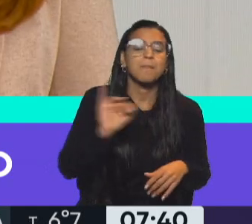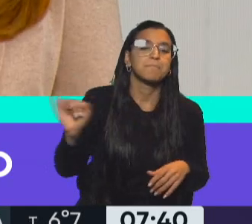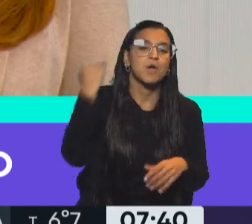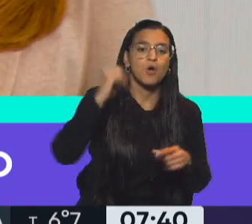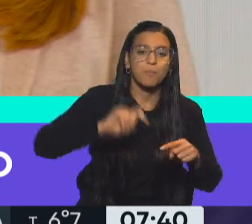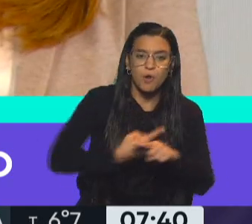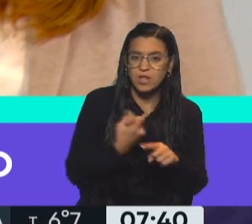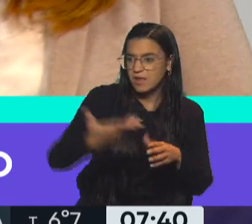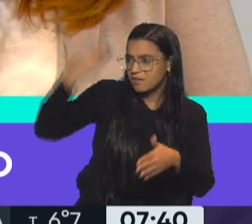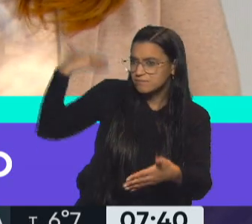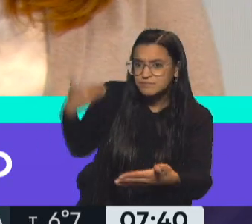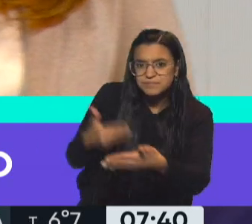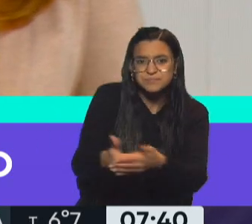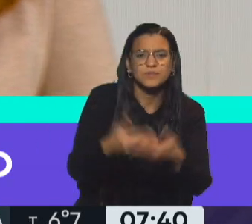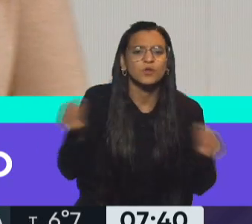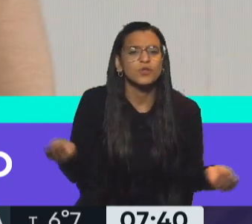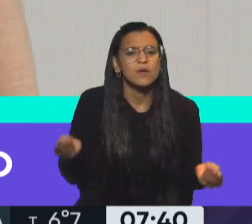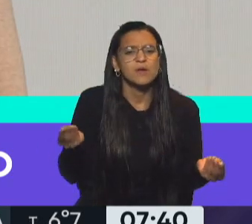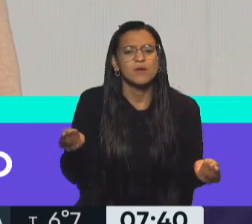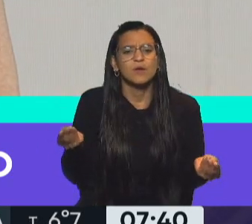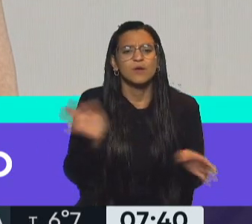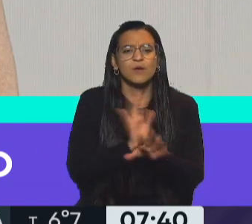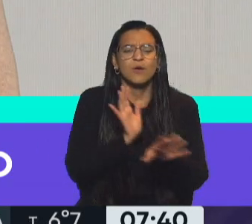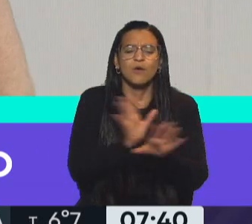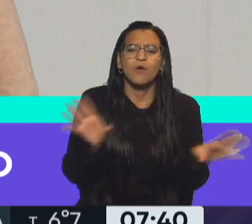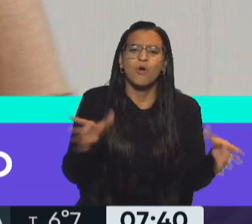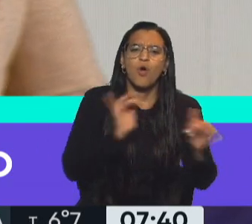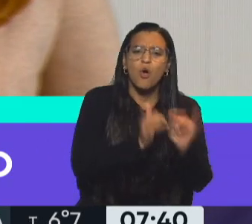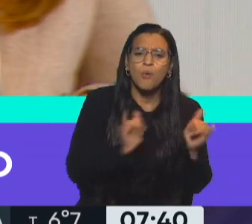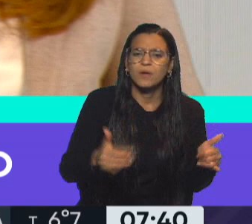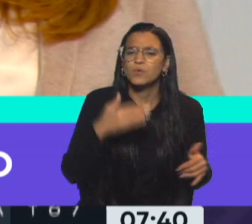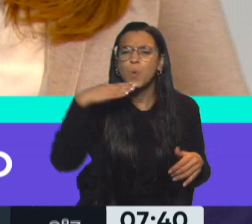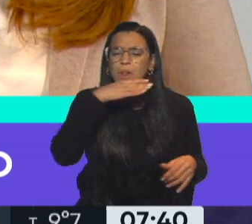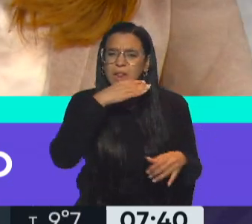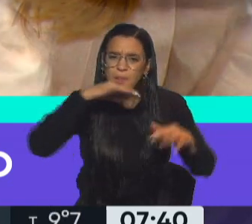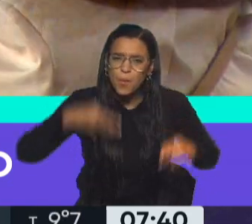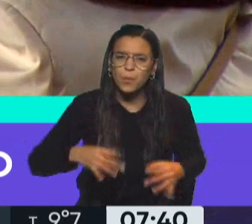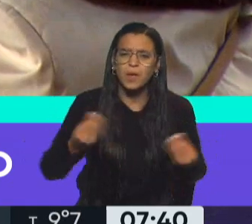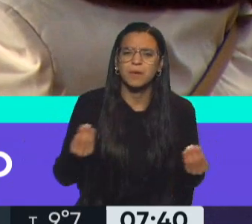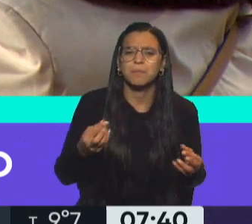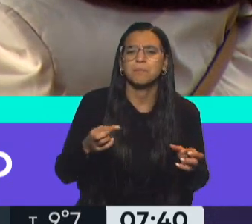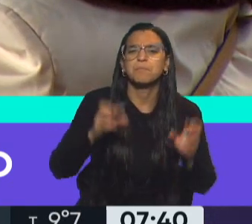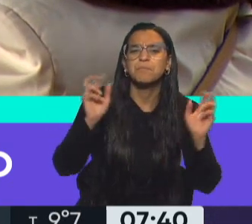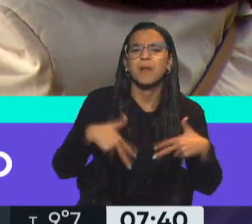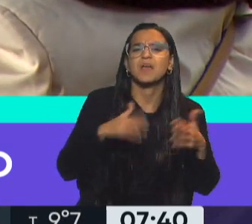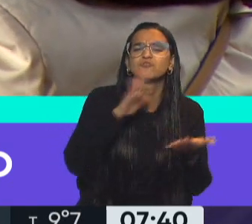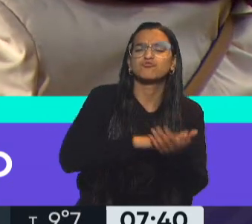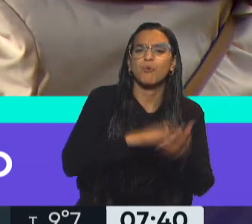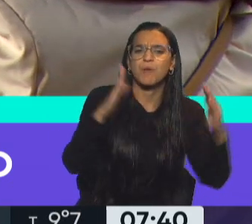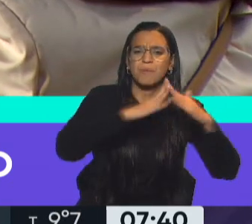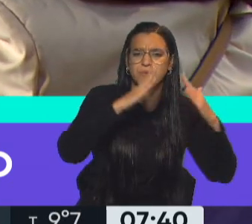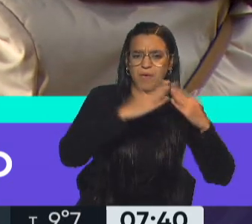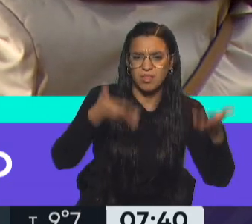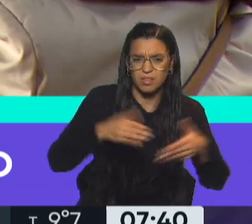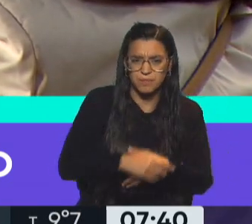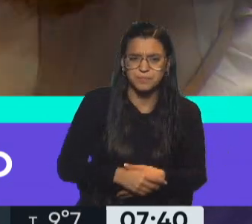los últimos años. Entonces, como que como jóvenes por ahí no entendemos muy bien la política de vivienda particularmente que se está